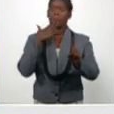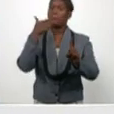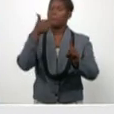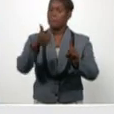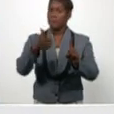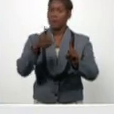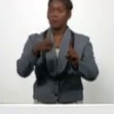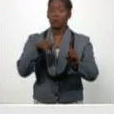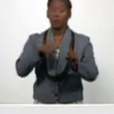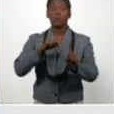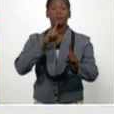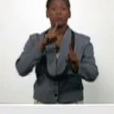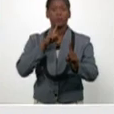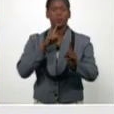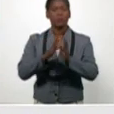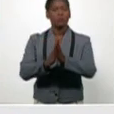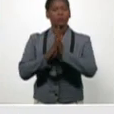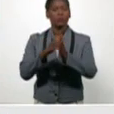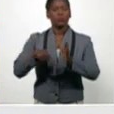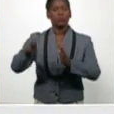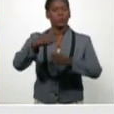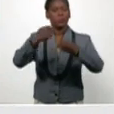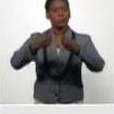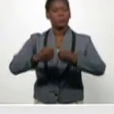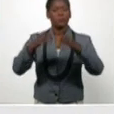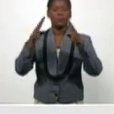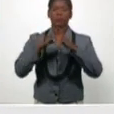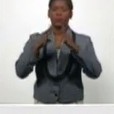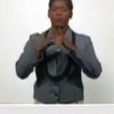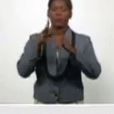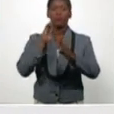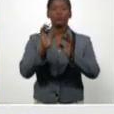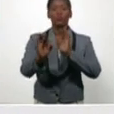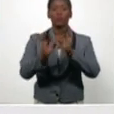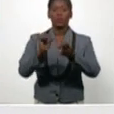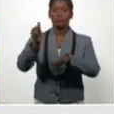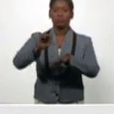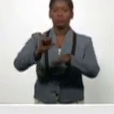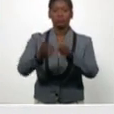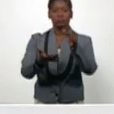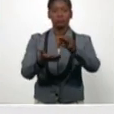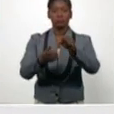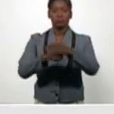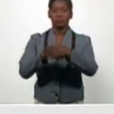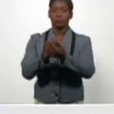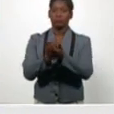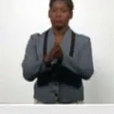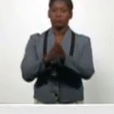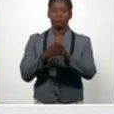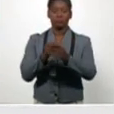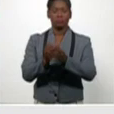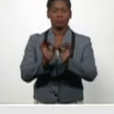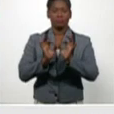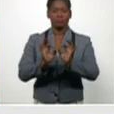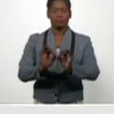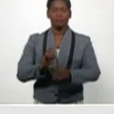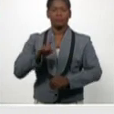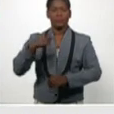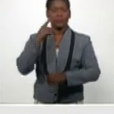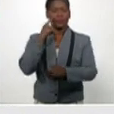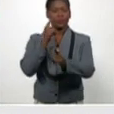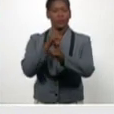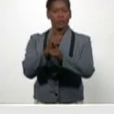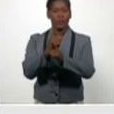viernes, trate de no salir de casa y, por supuesto, desinfección frecuente de manos y superficies. Nos vemos mañana en otra